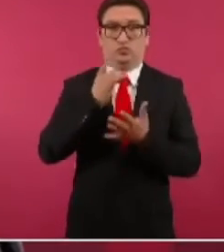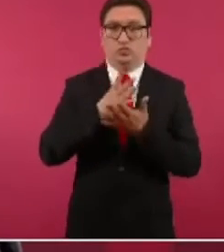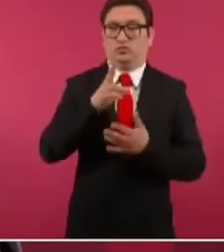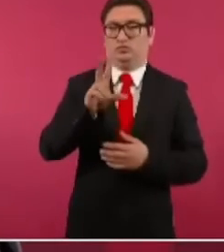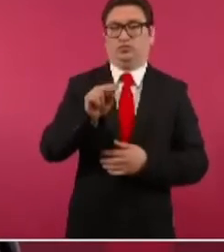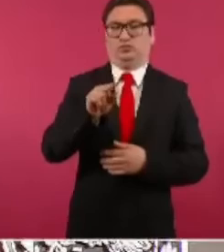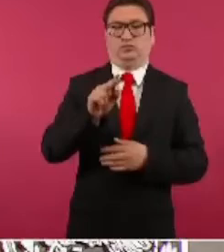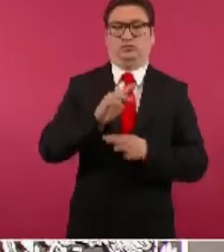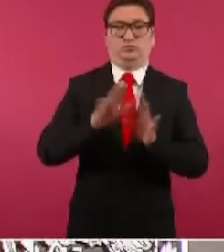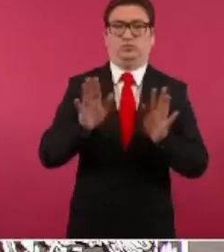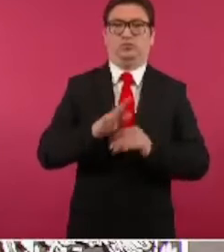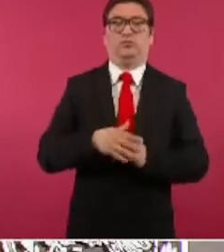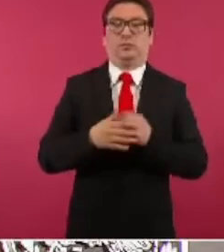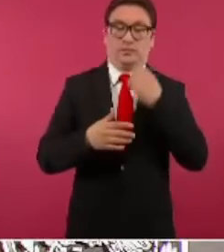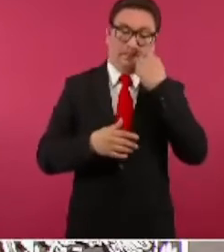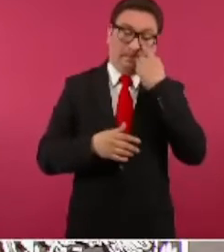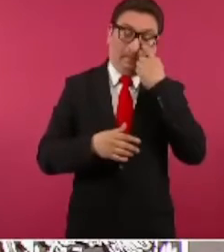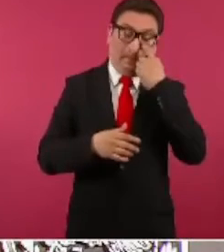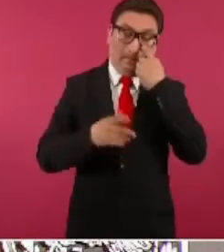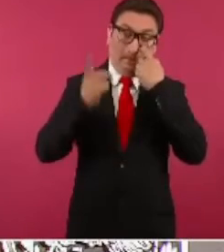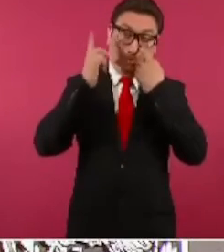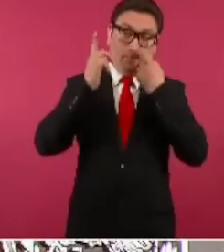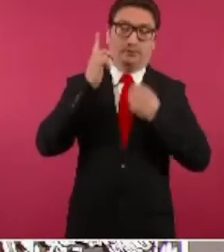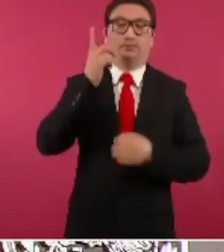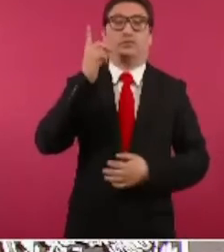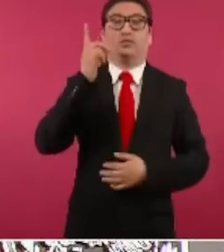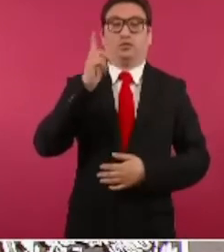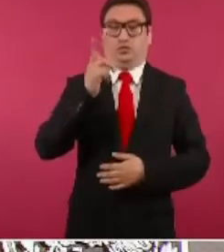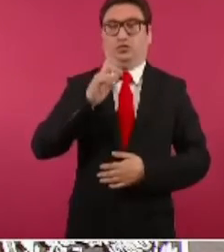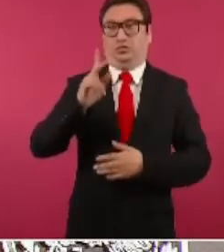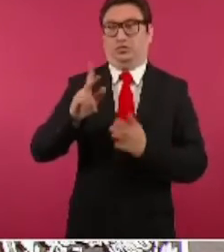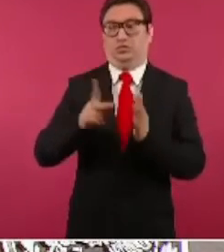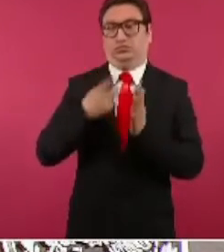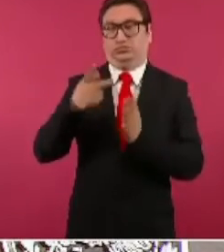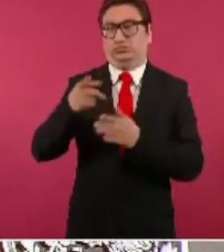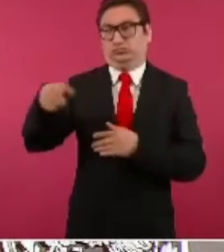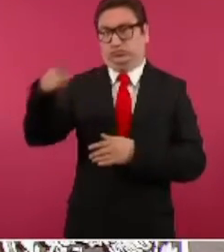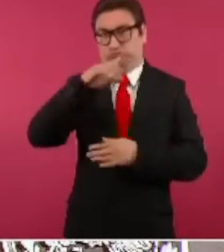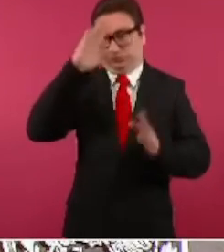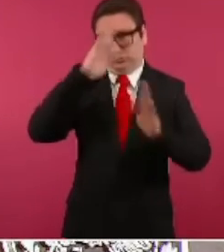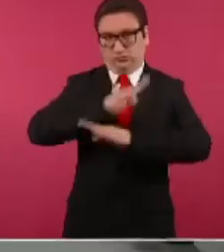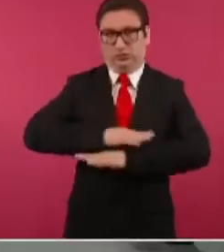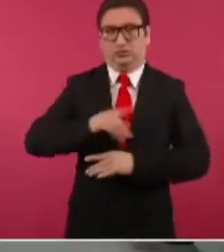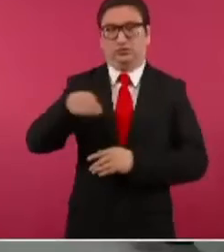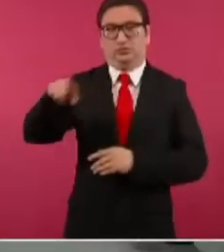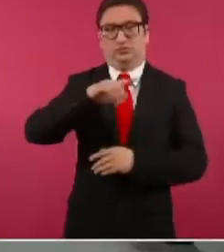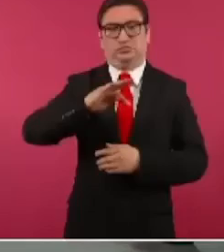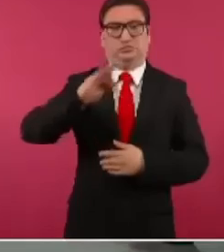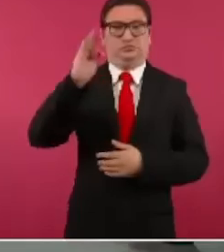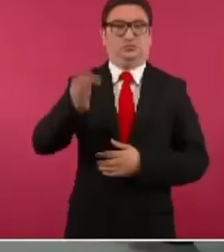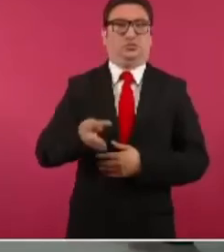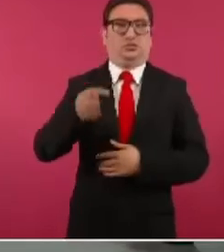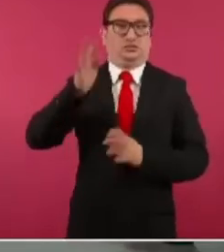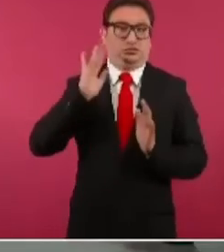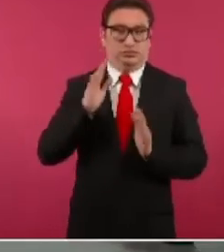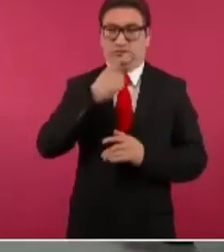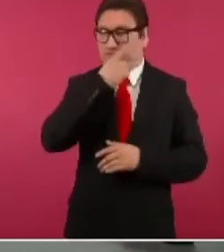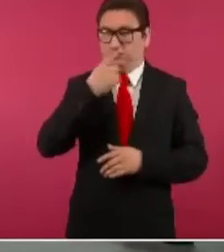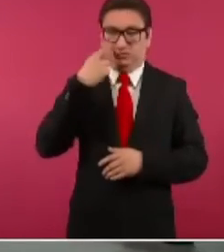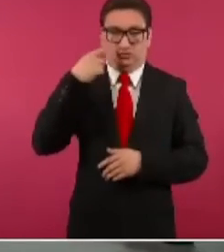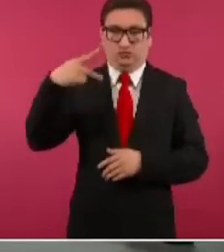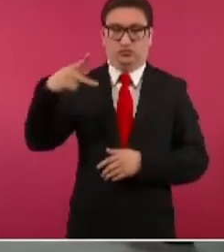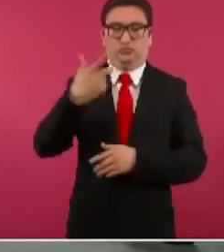y deseo que haya reconciliación y que se acepte la